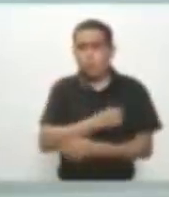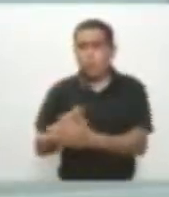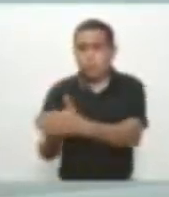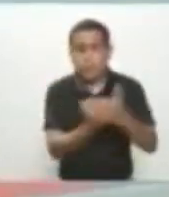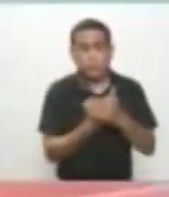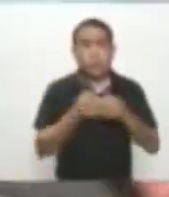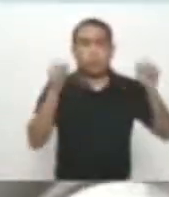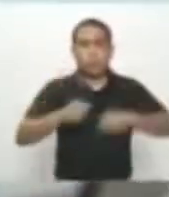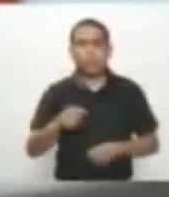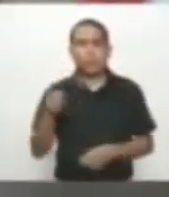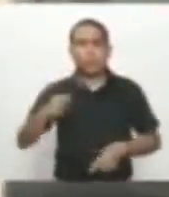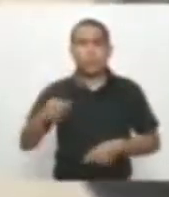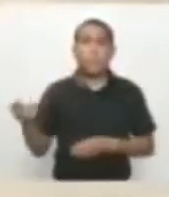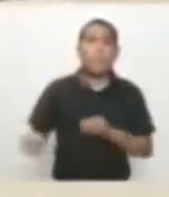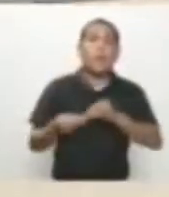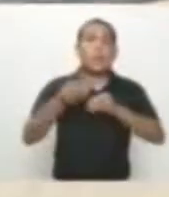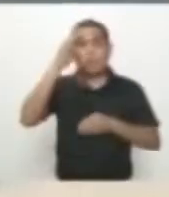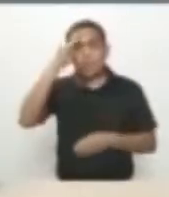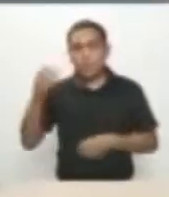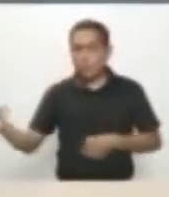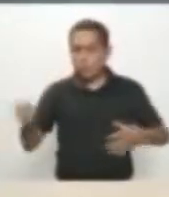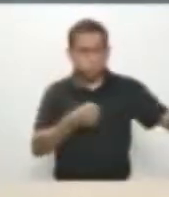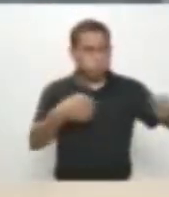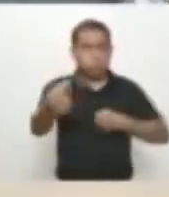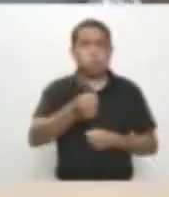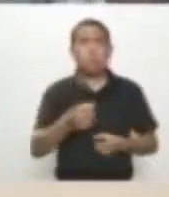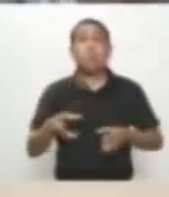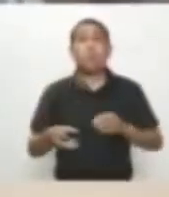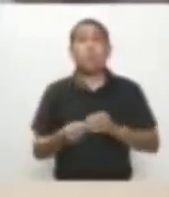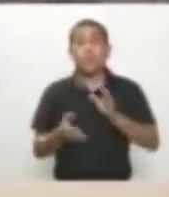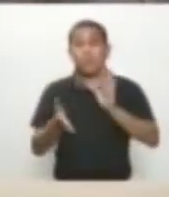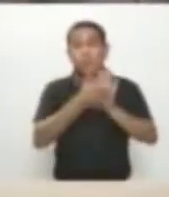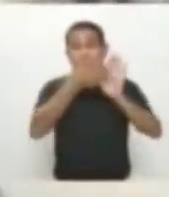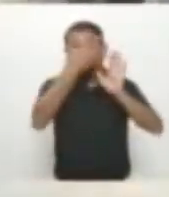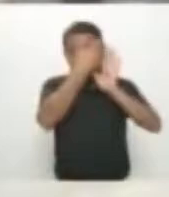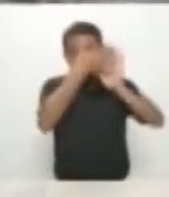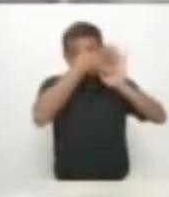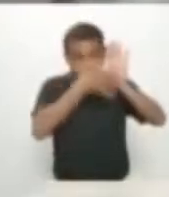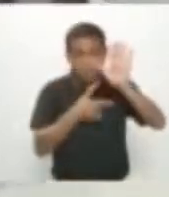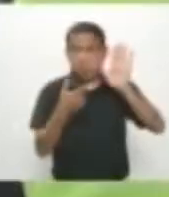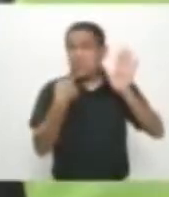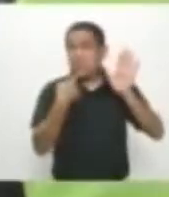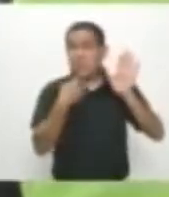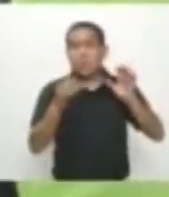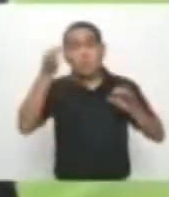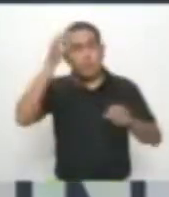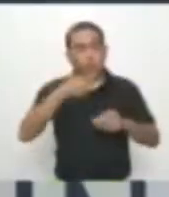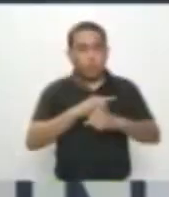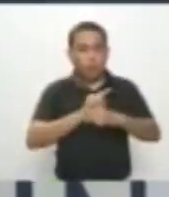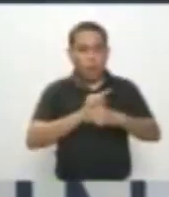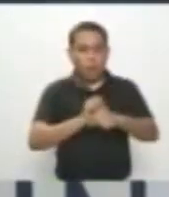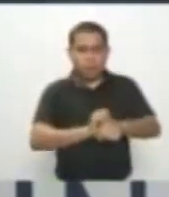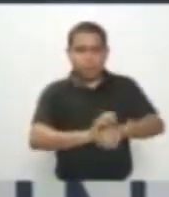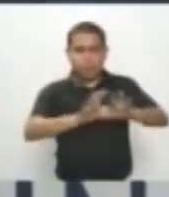panfleto se habla también de hostigamientos con explosivos a los penales del Bosque en Barranquilla, La Vega en Sincelejo,